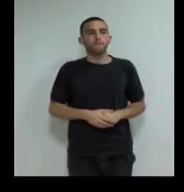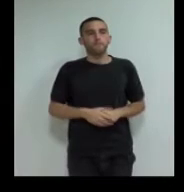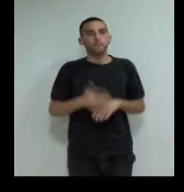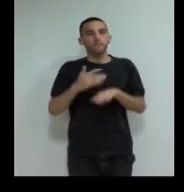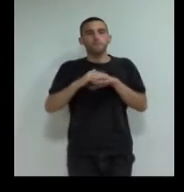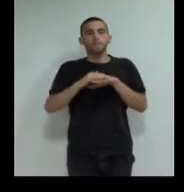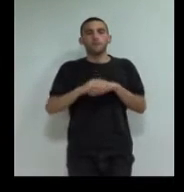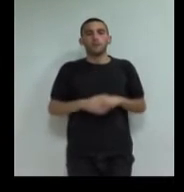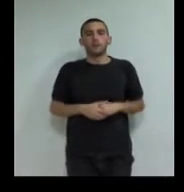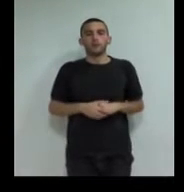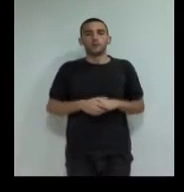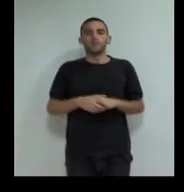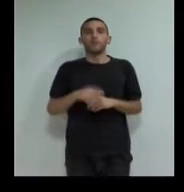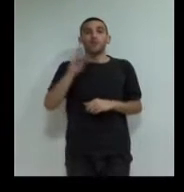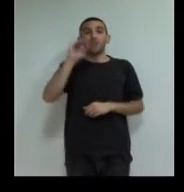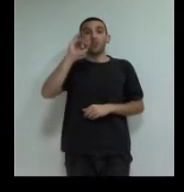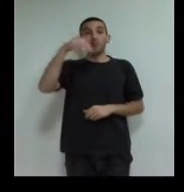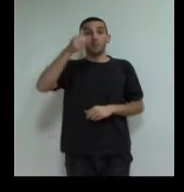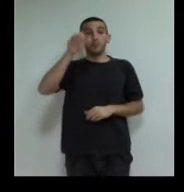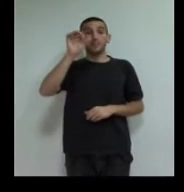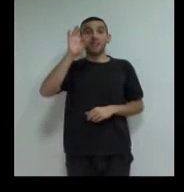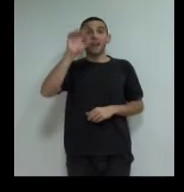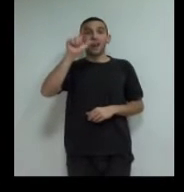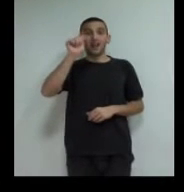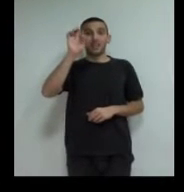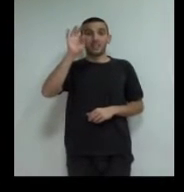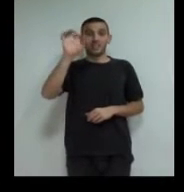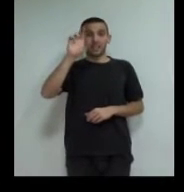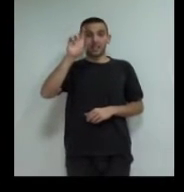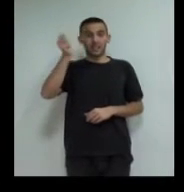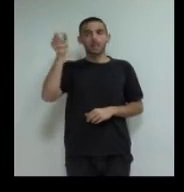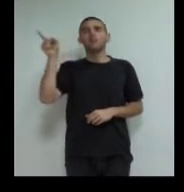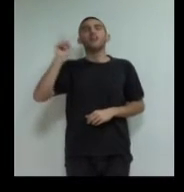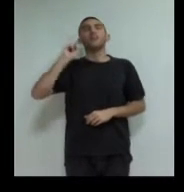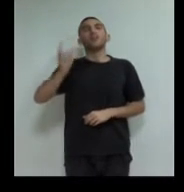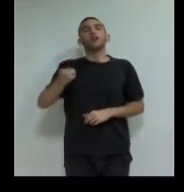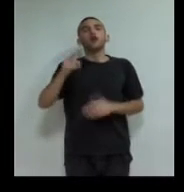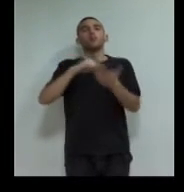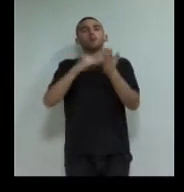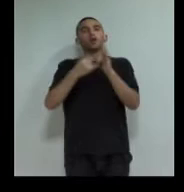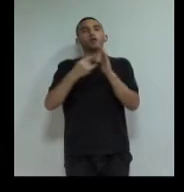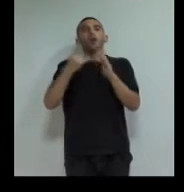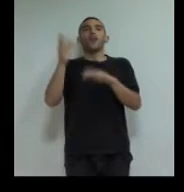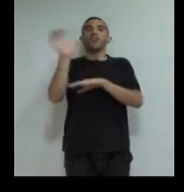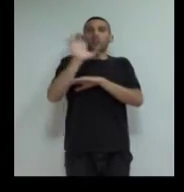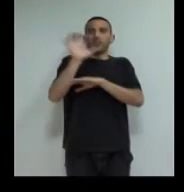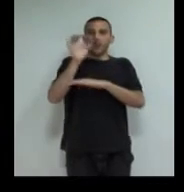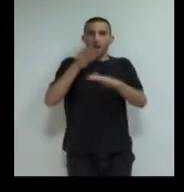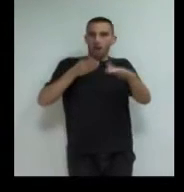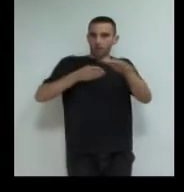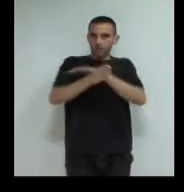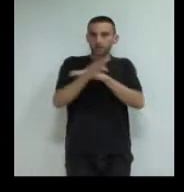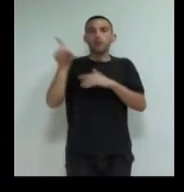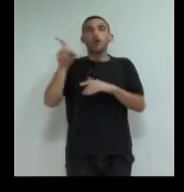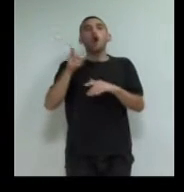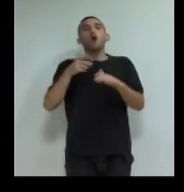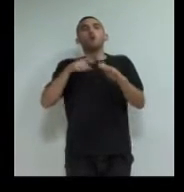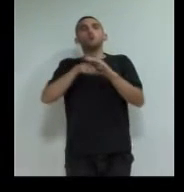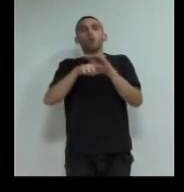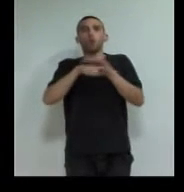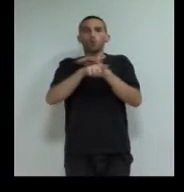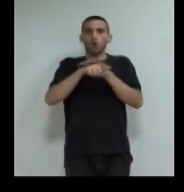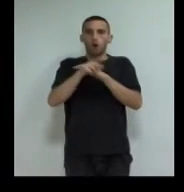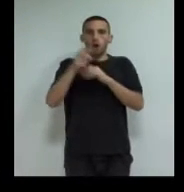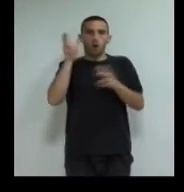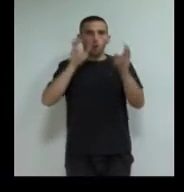Perdón. Dimas Lasterra Huarte, él es el director de Proyecto de Cine Accesible. Es productor audiovisual,